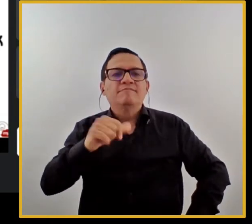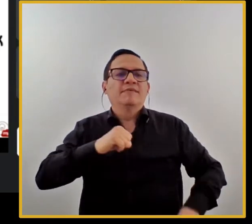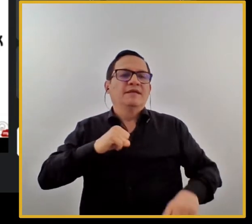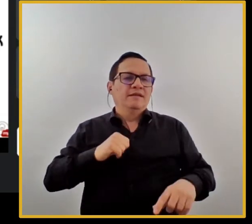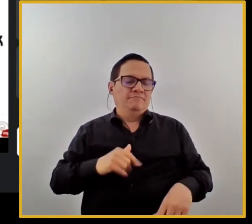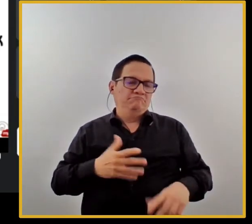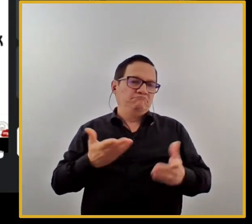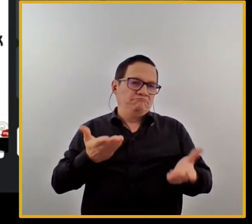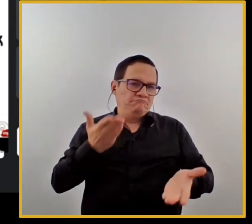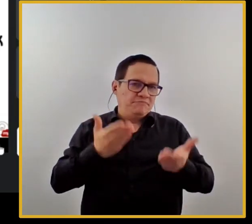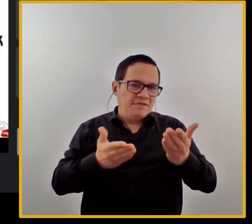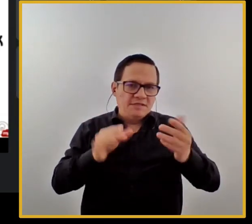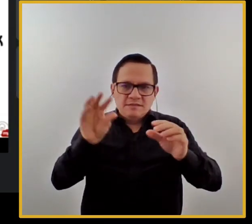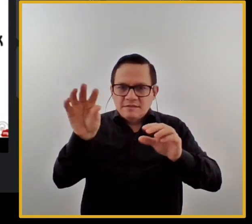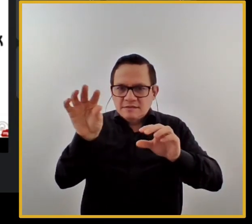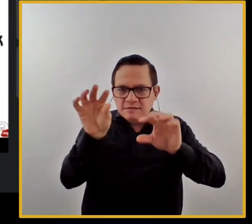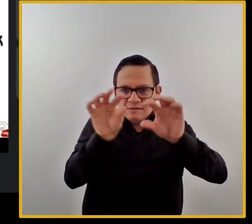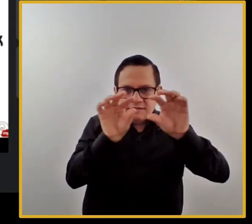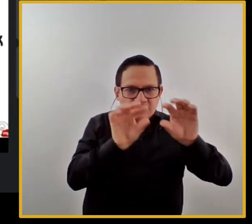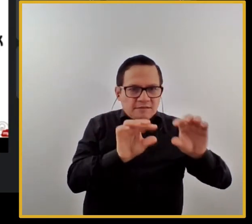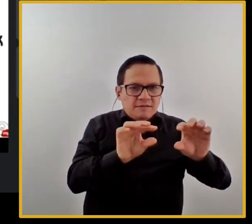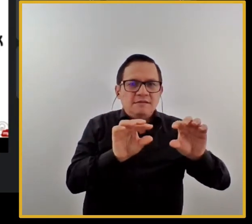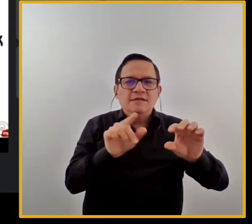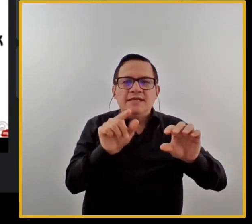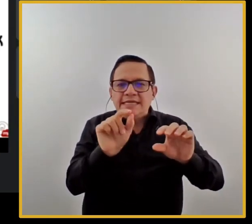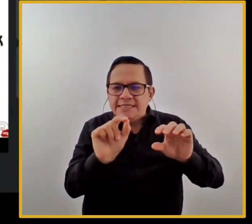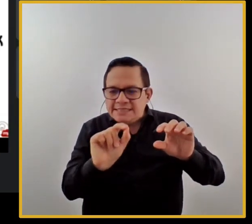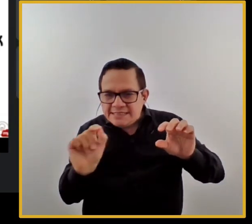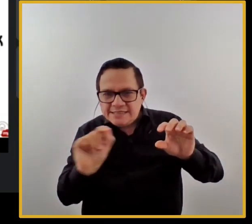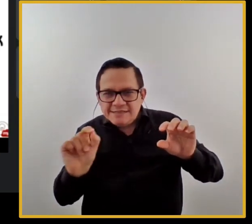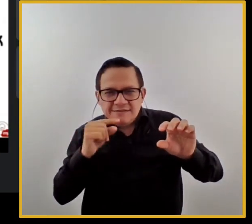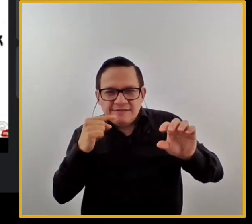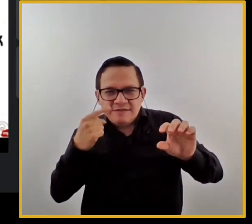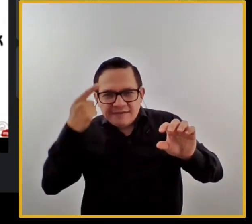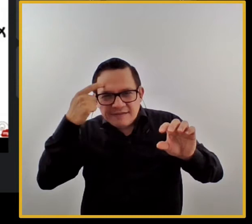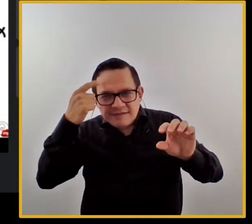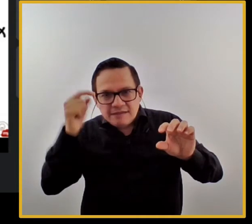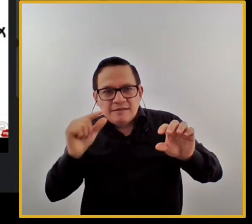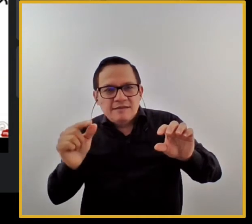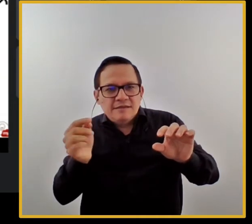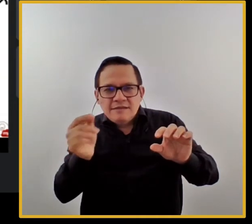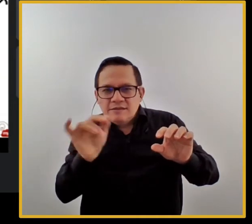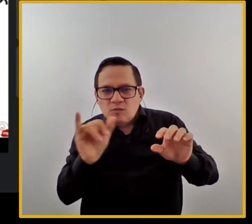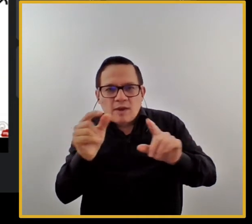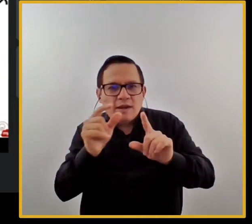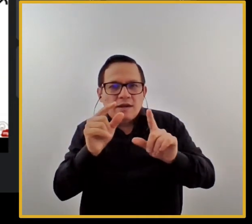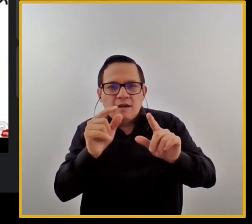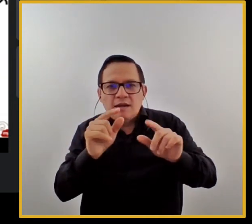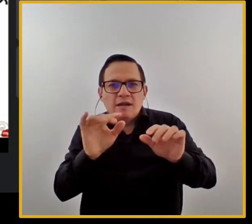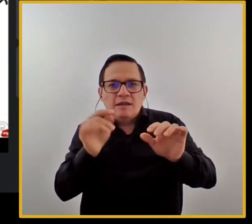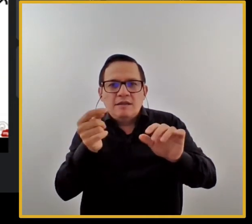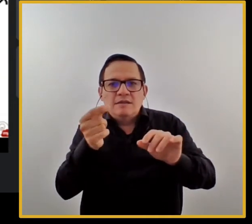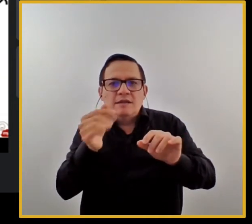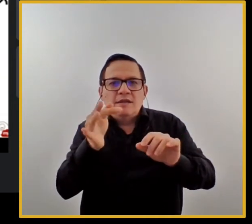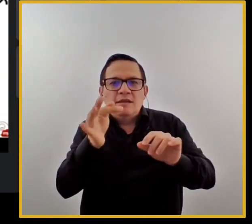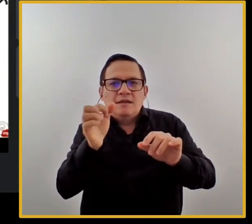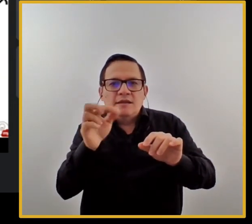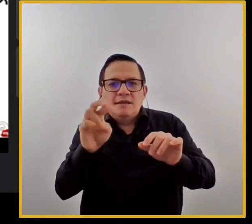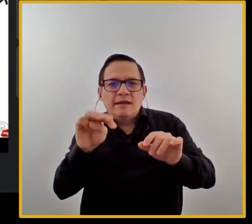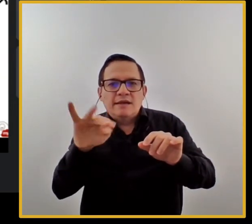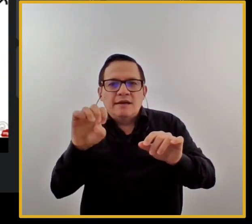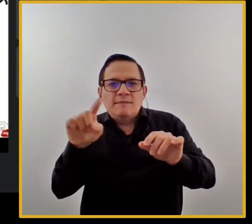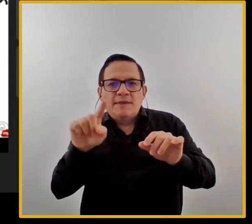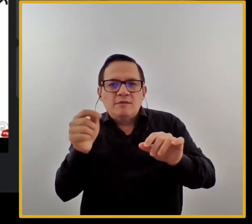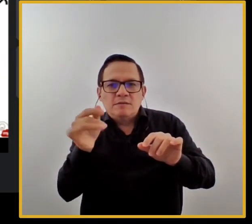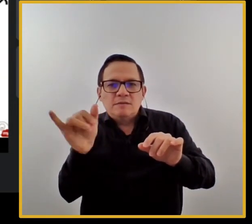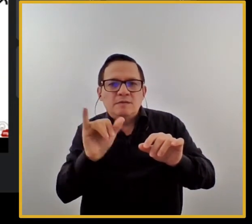tenemos que allí esto lo puedo agrupar, términos semejantes. Entonces tenemos que me queda